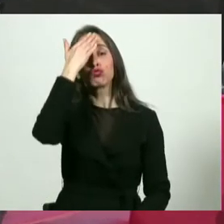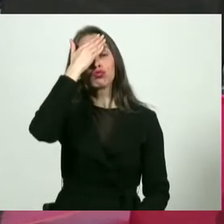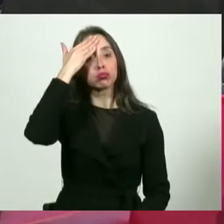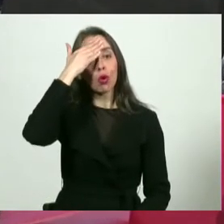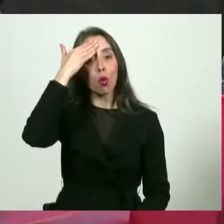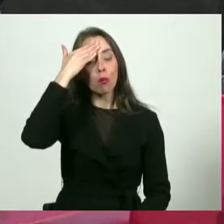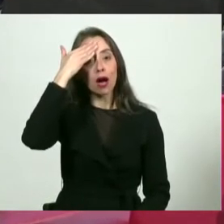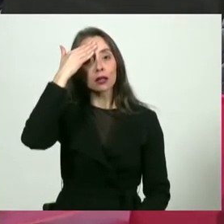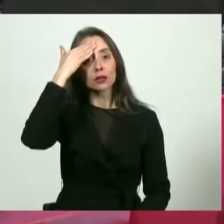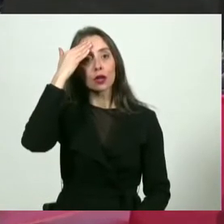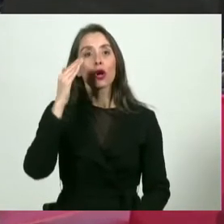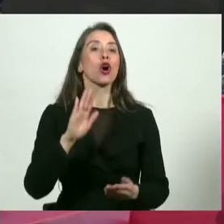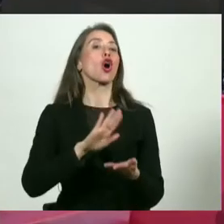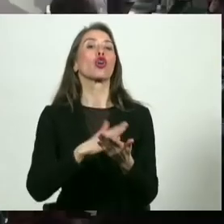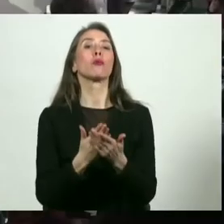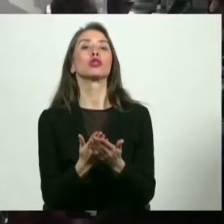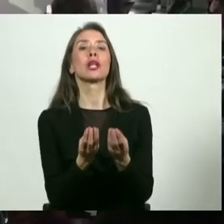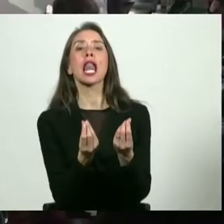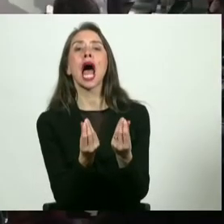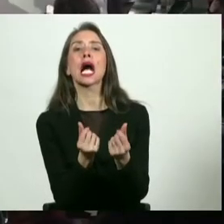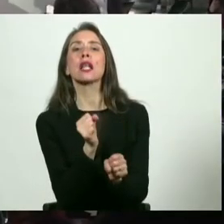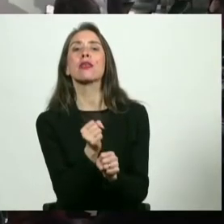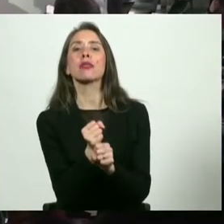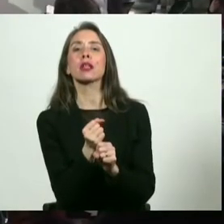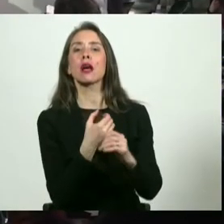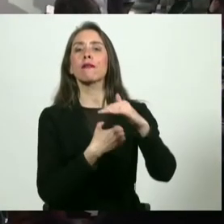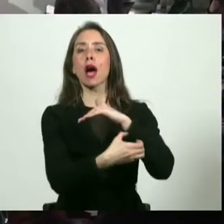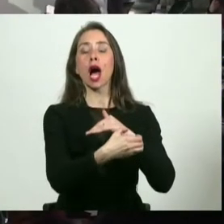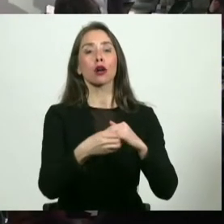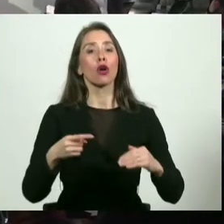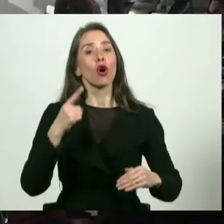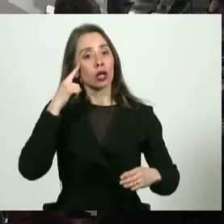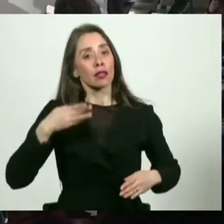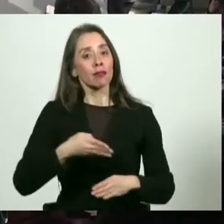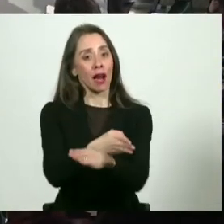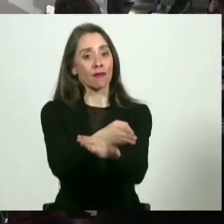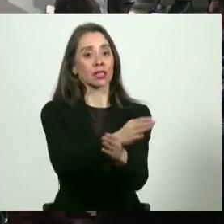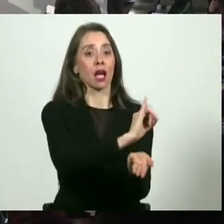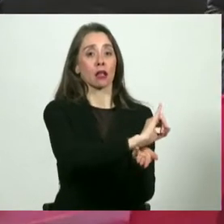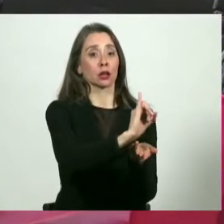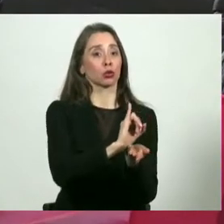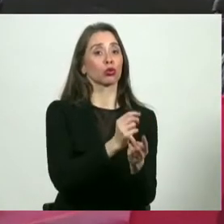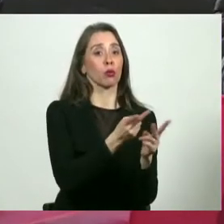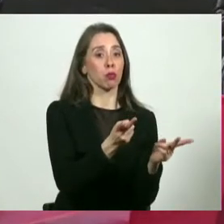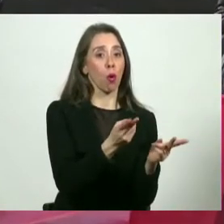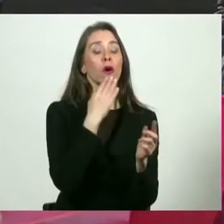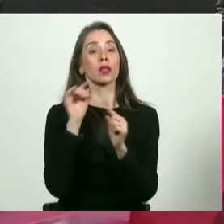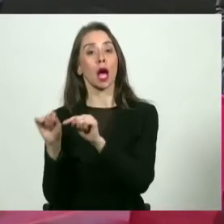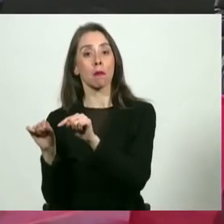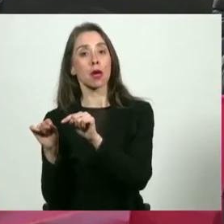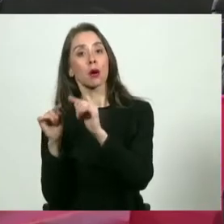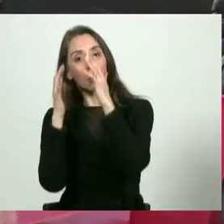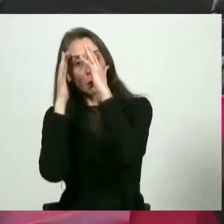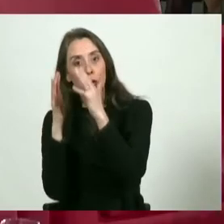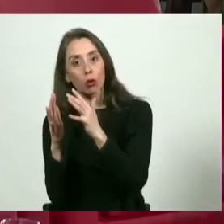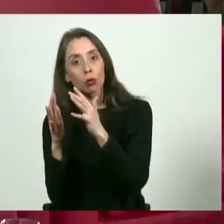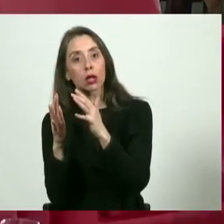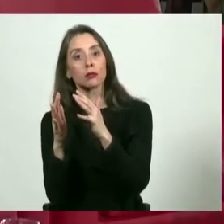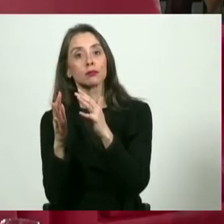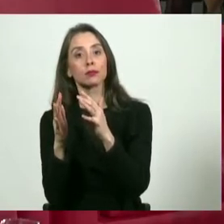eso se da al interior de las instituciones en el sector público, y nosotros, como también queremos que esto sea en el sector privado, al interior de las empresas. Y por